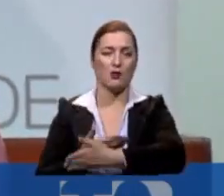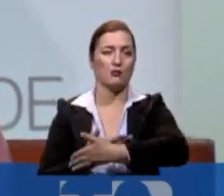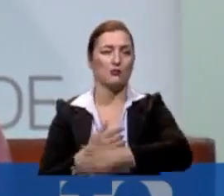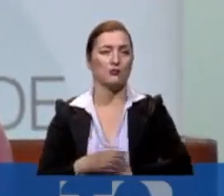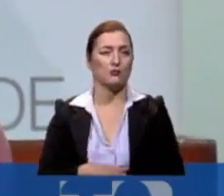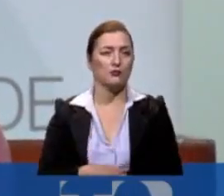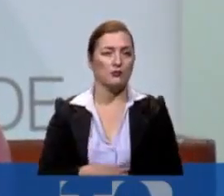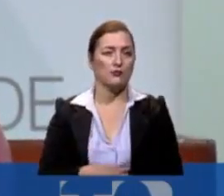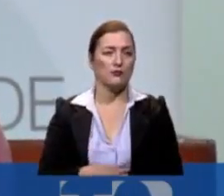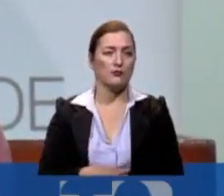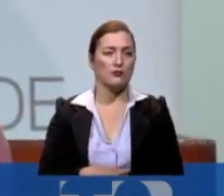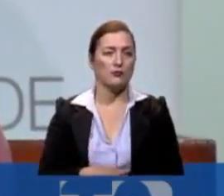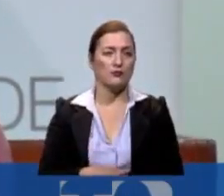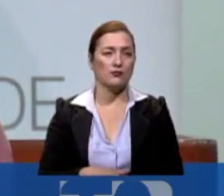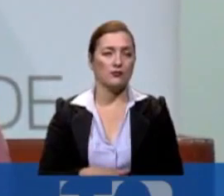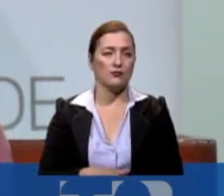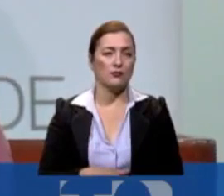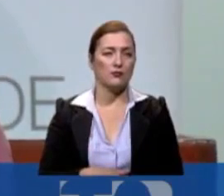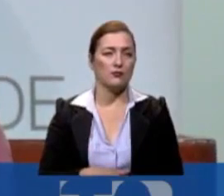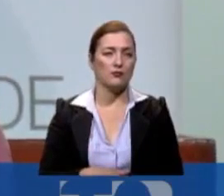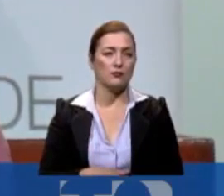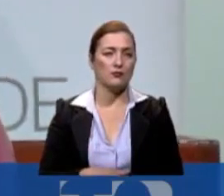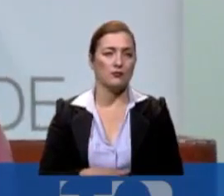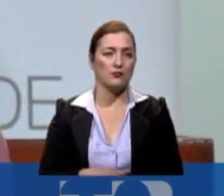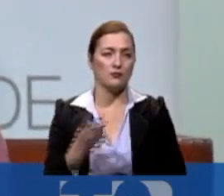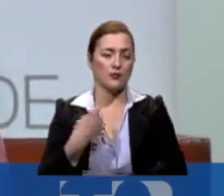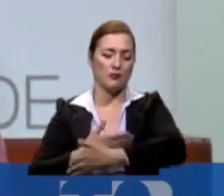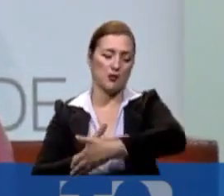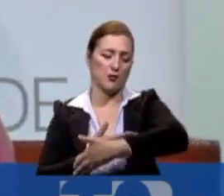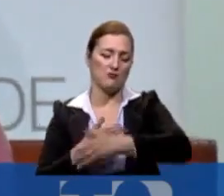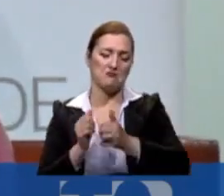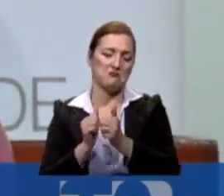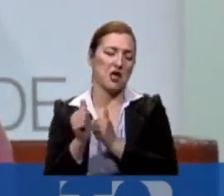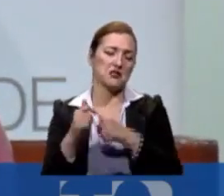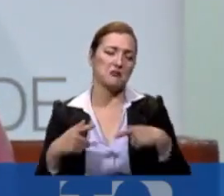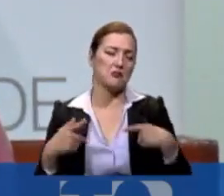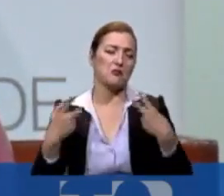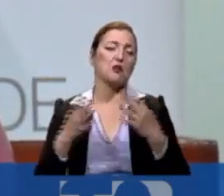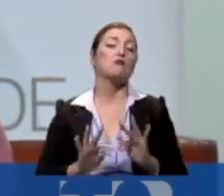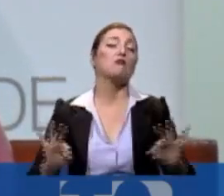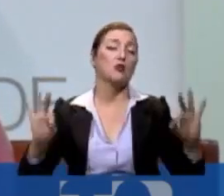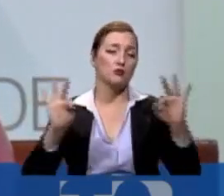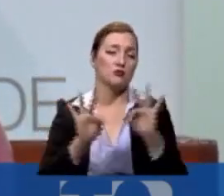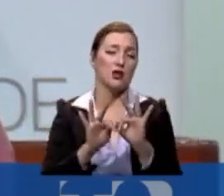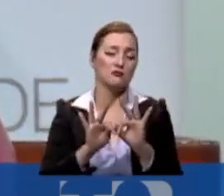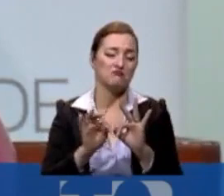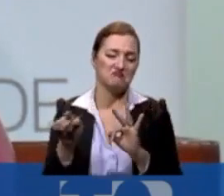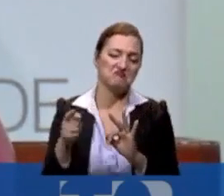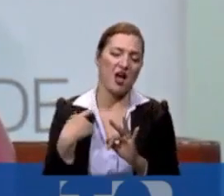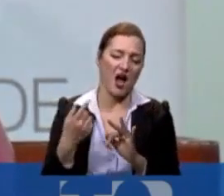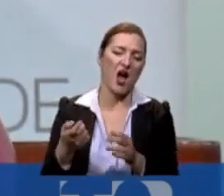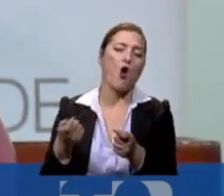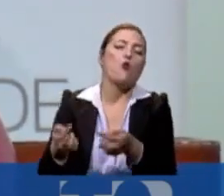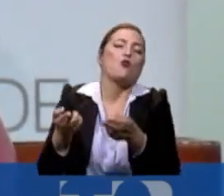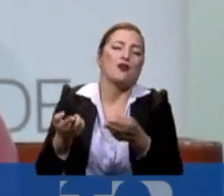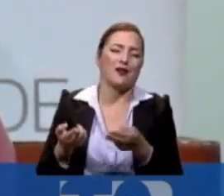sé que ella tenía un gran paso, que ella tenía un legado que dar. Que